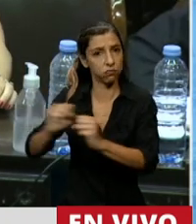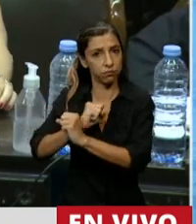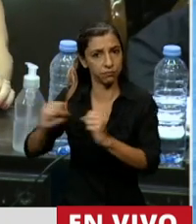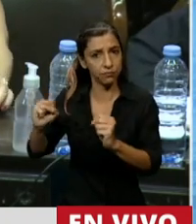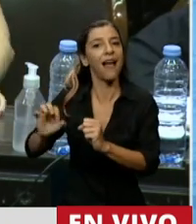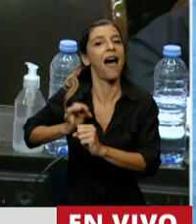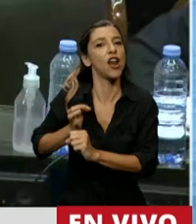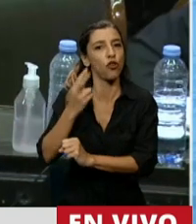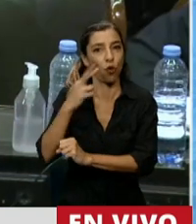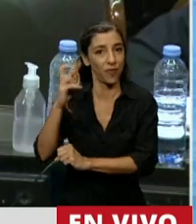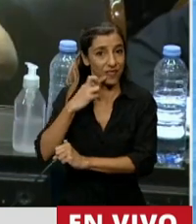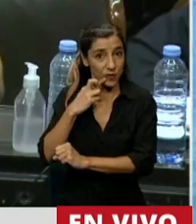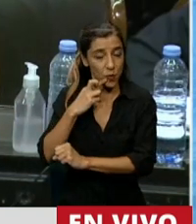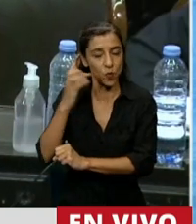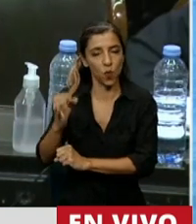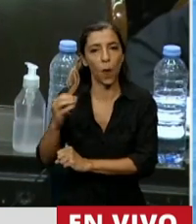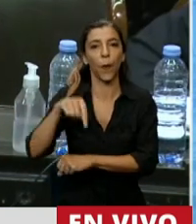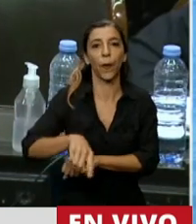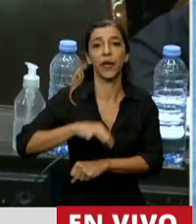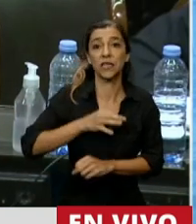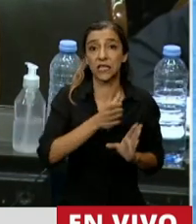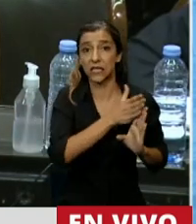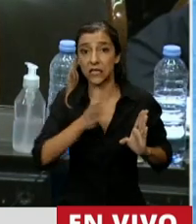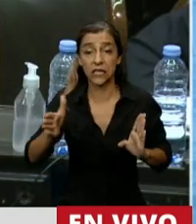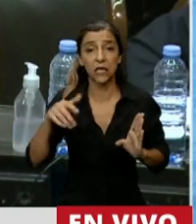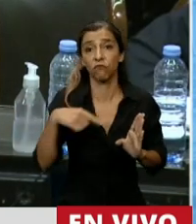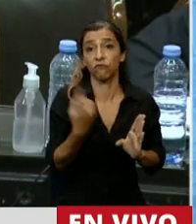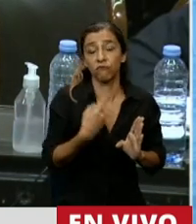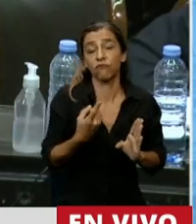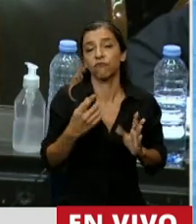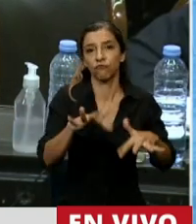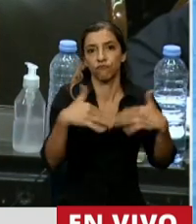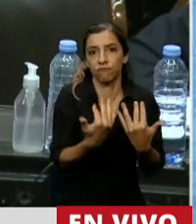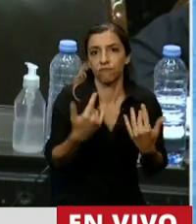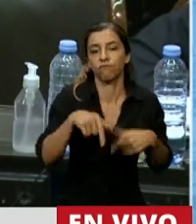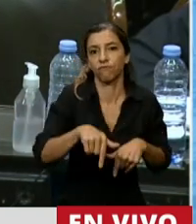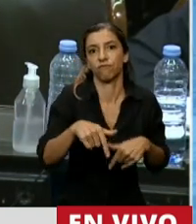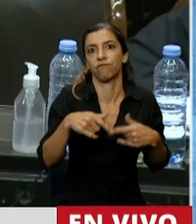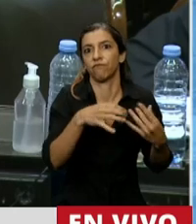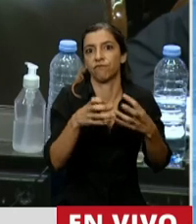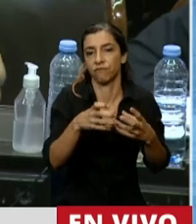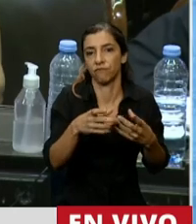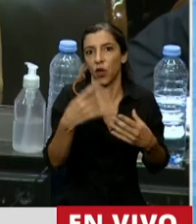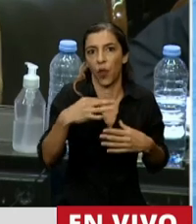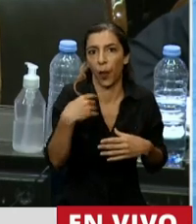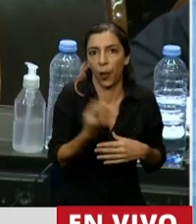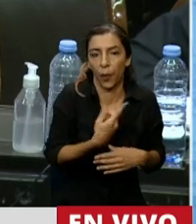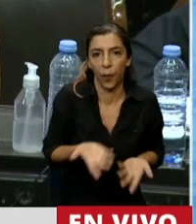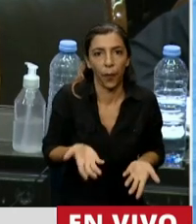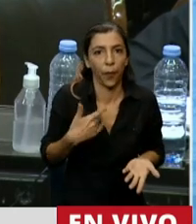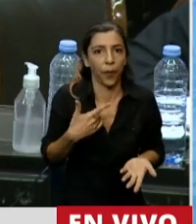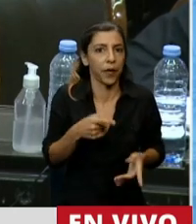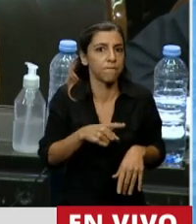el 19. En este año perdería estado parlamentario en breve, cosa